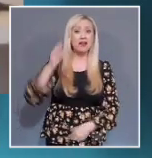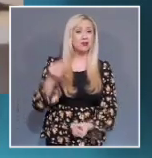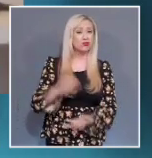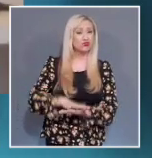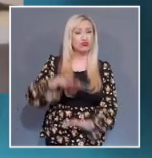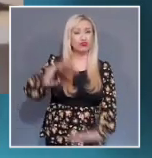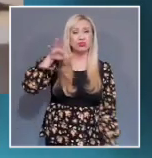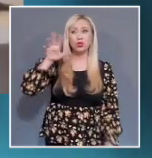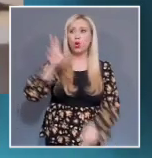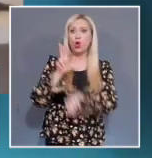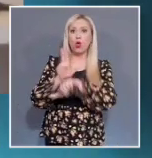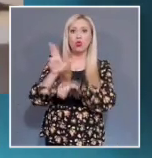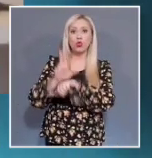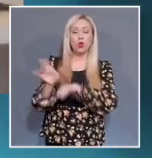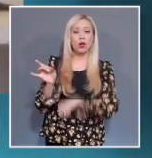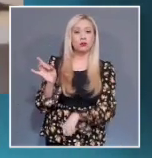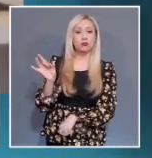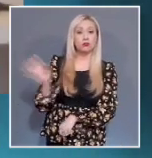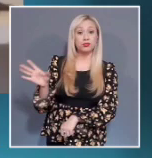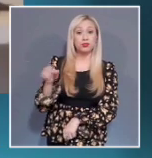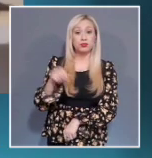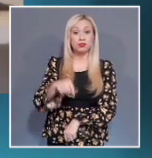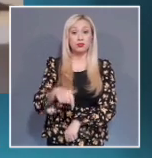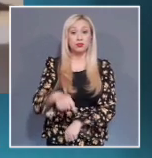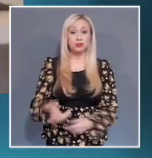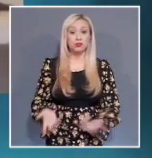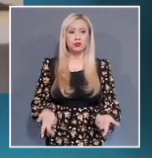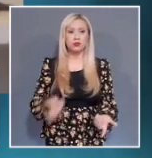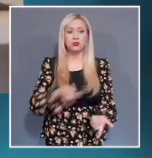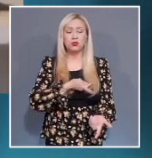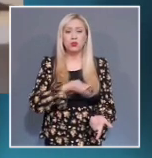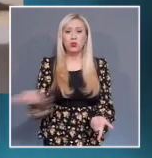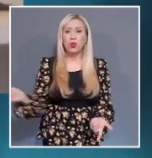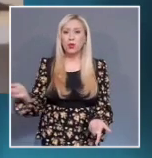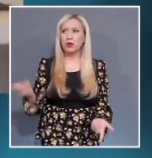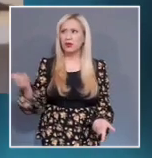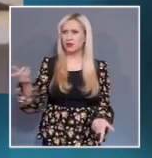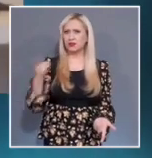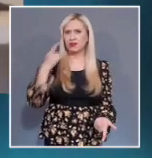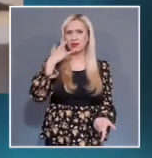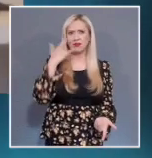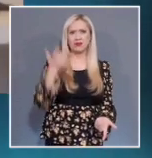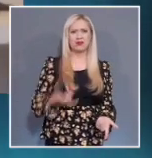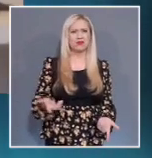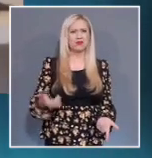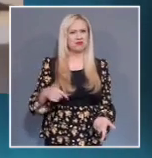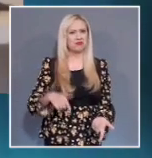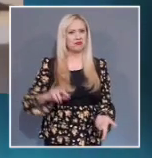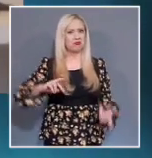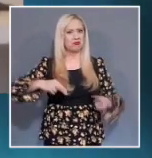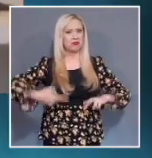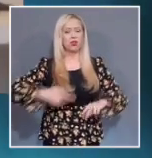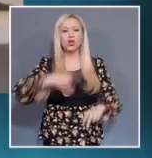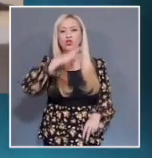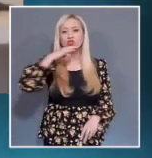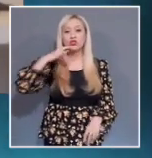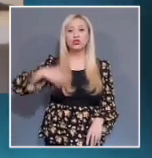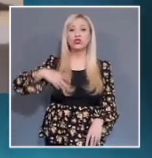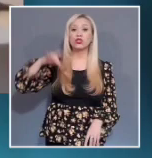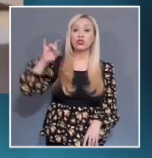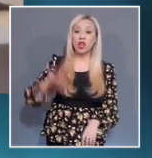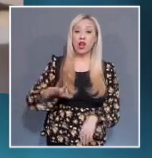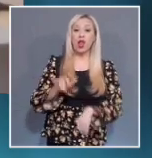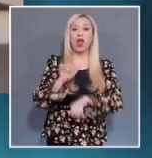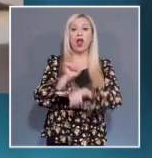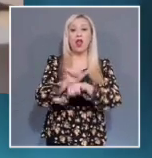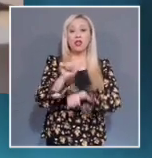sí, proverbialmente pobre, tiene niveles superiores a los de Chile, tiene niveles superiores a los de Argentina y, por supuesto,